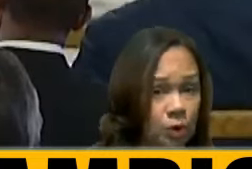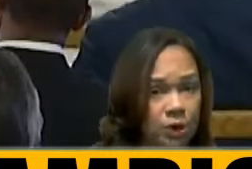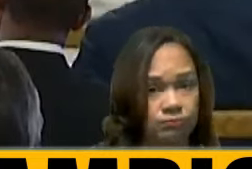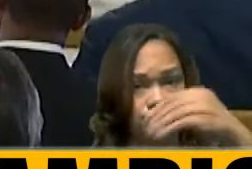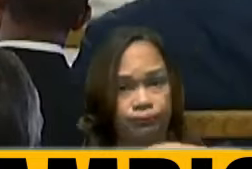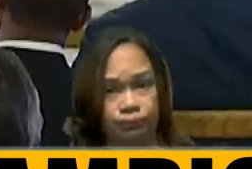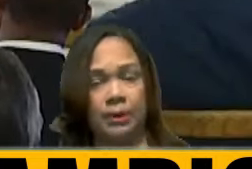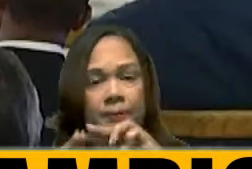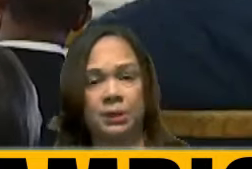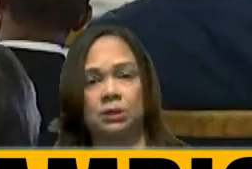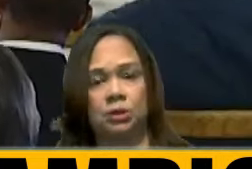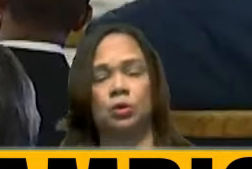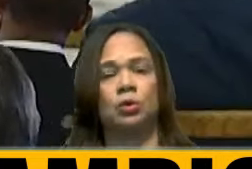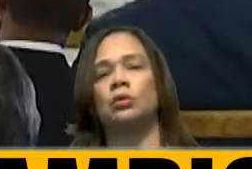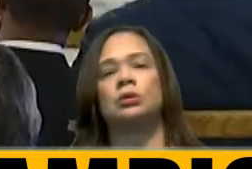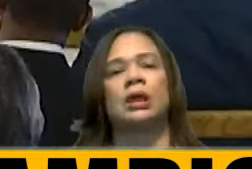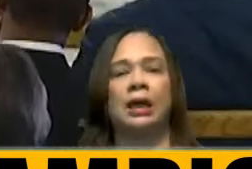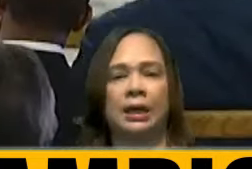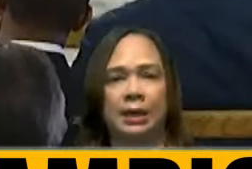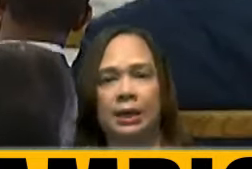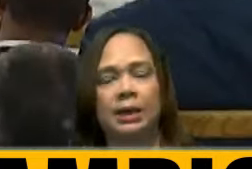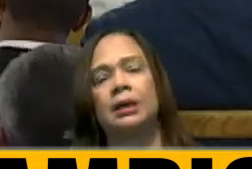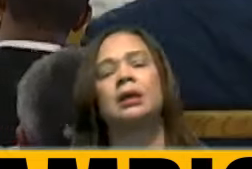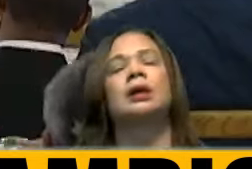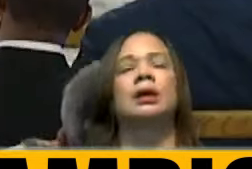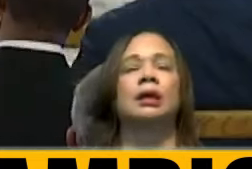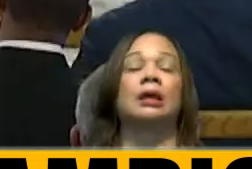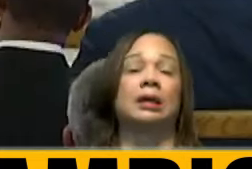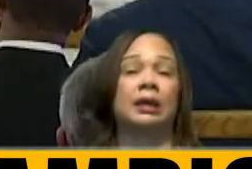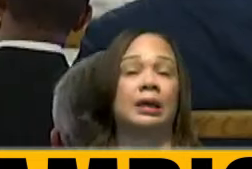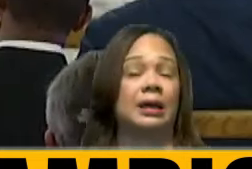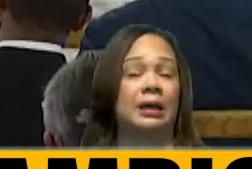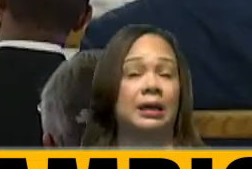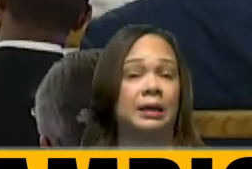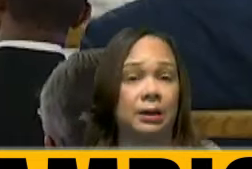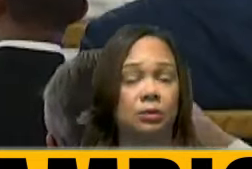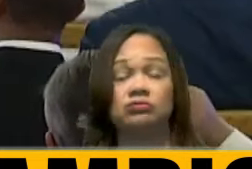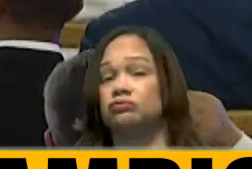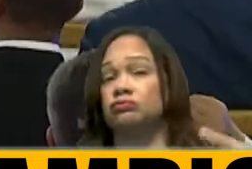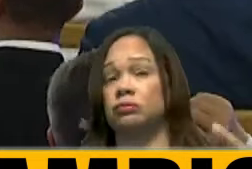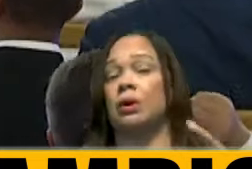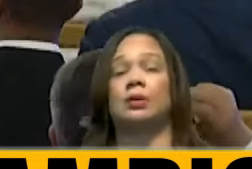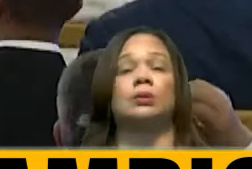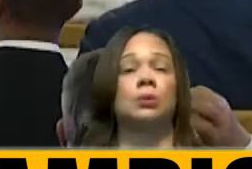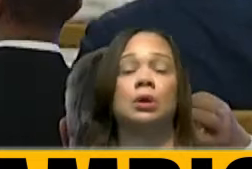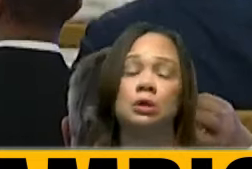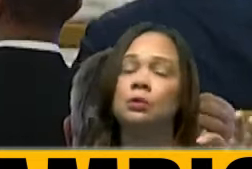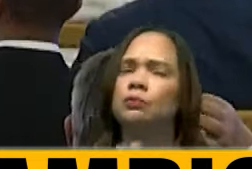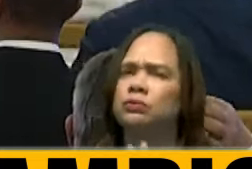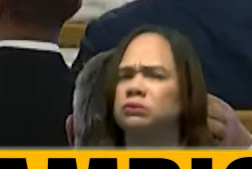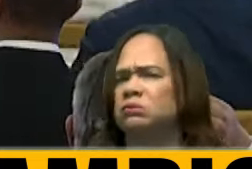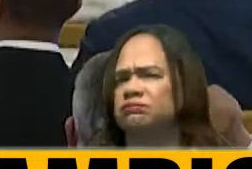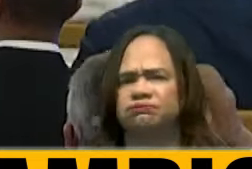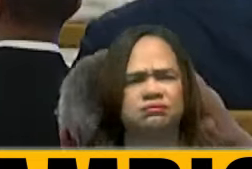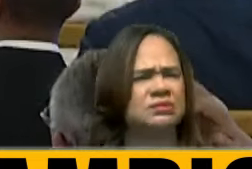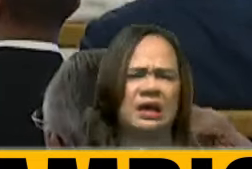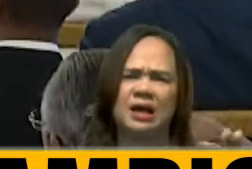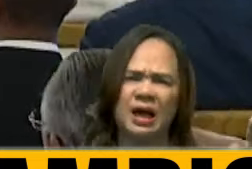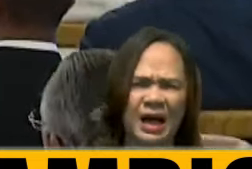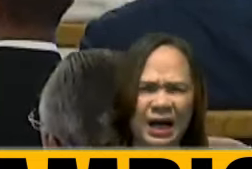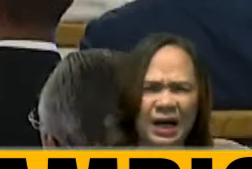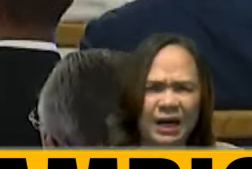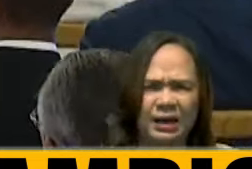seguimiento de los asentamientos agrícolas el Instituto Agrario dominicano de hace muchos años ya su función había dejado de